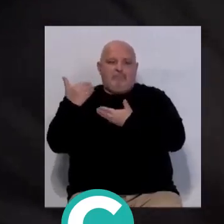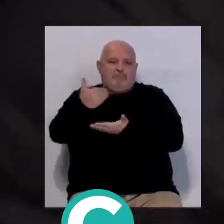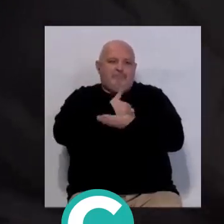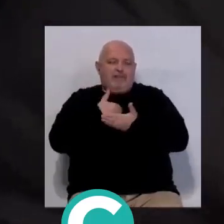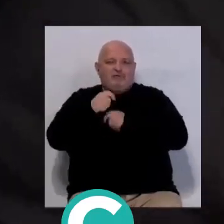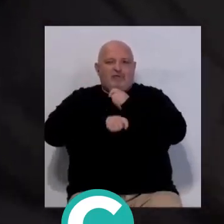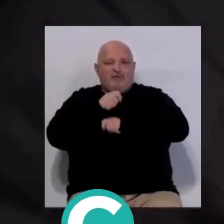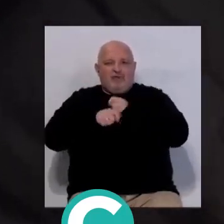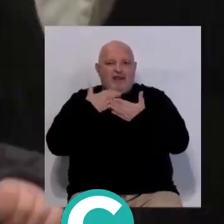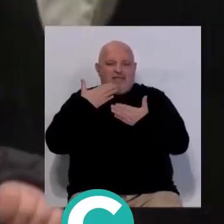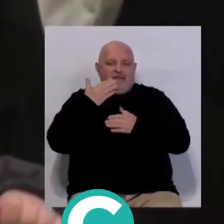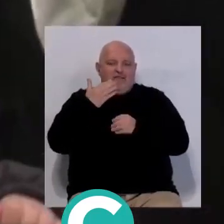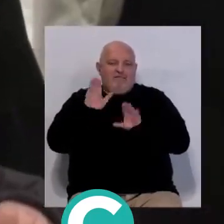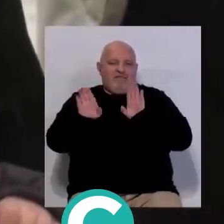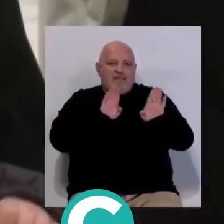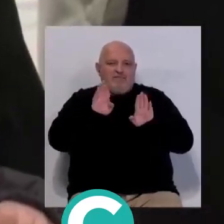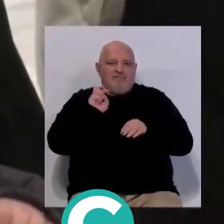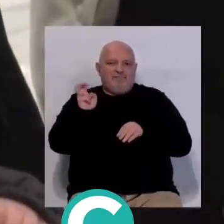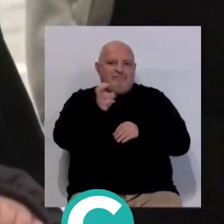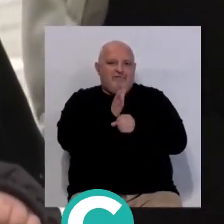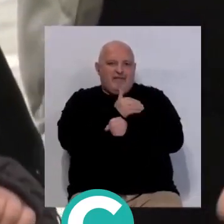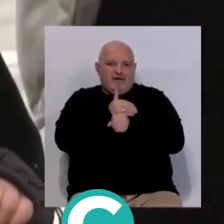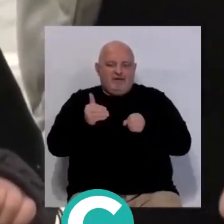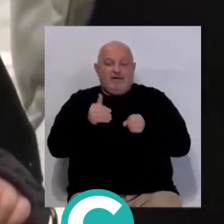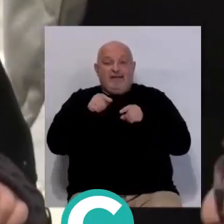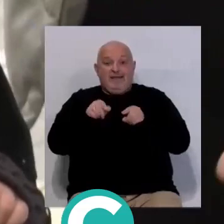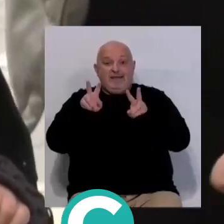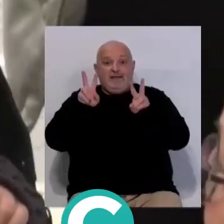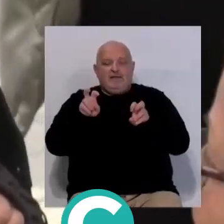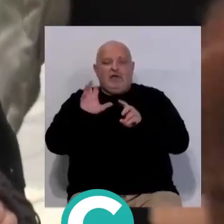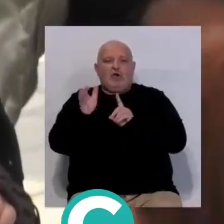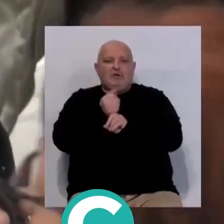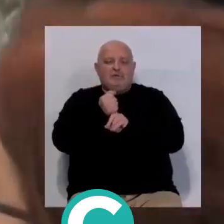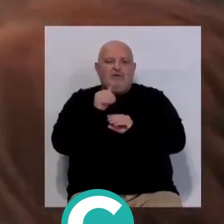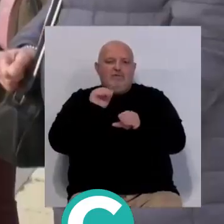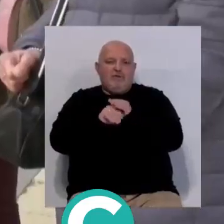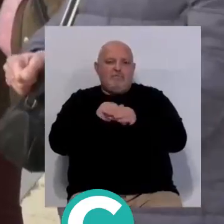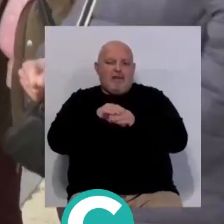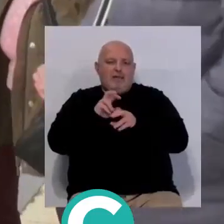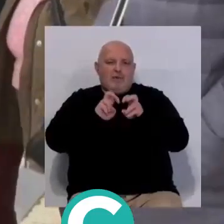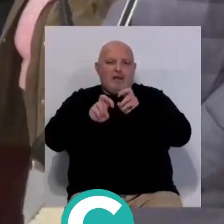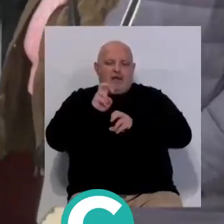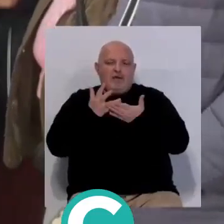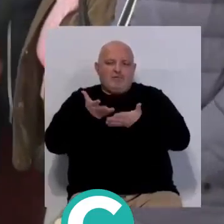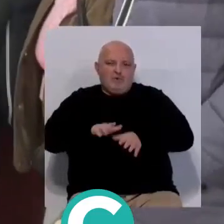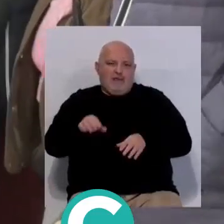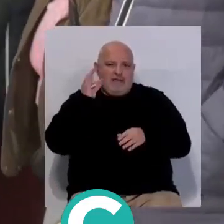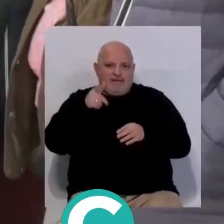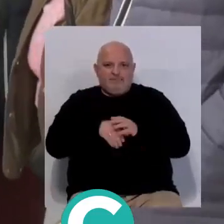de asociaciones vecinales en distintos barrios. Con ellas han conseguido los fondos para poder ayudar a su